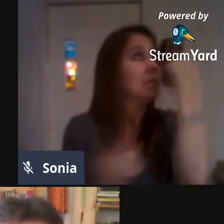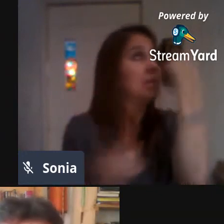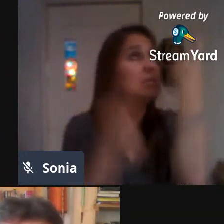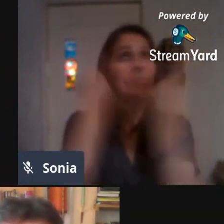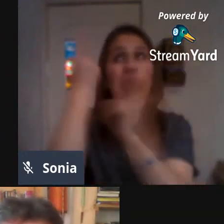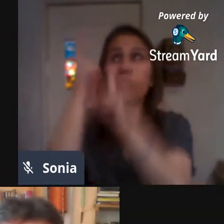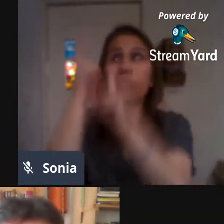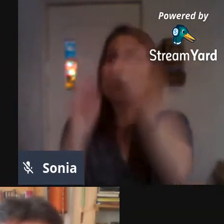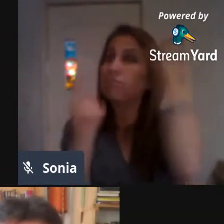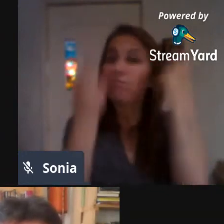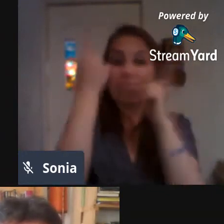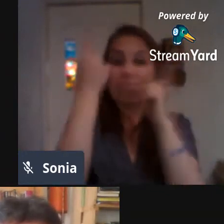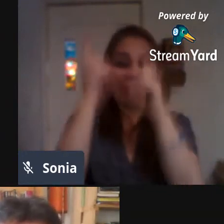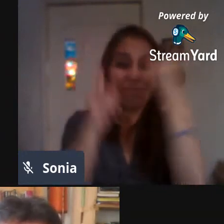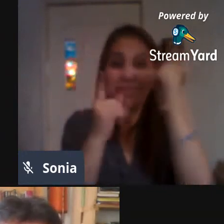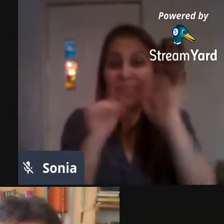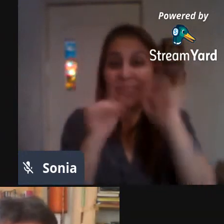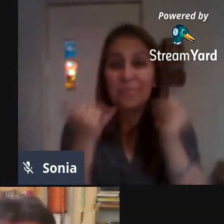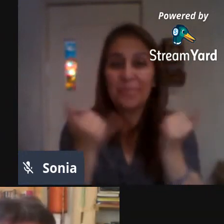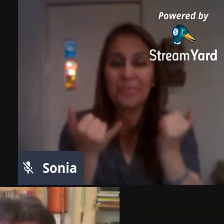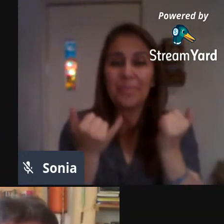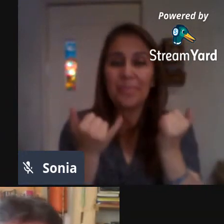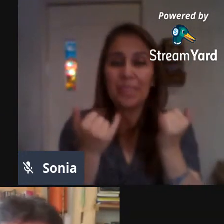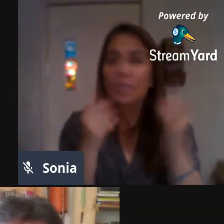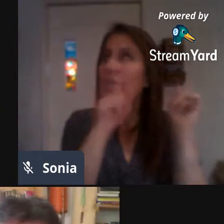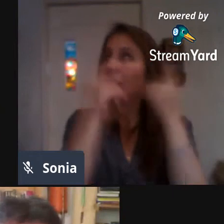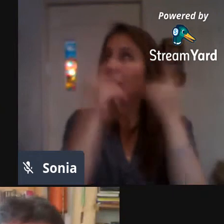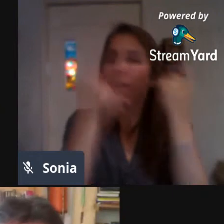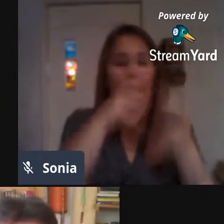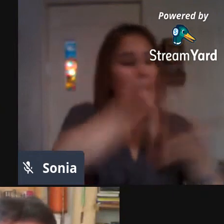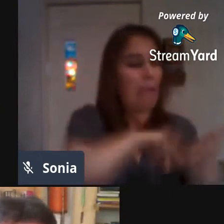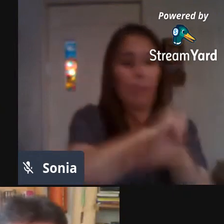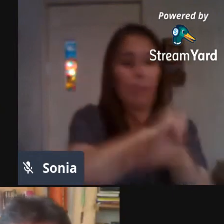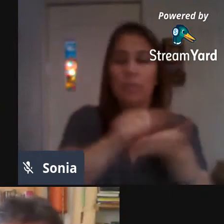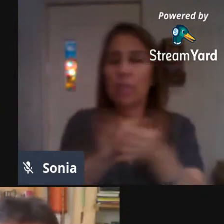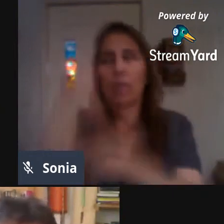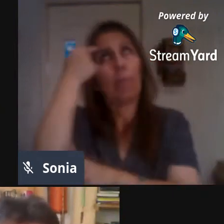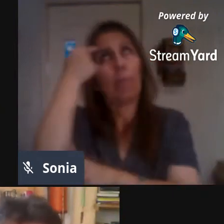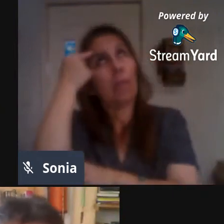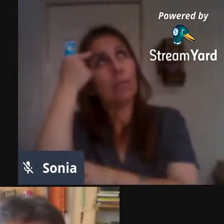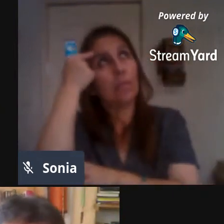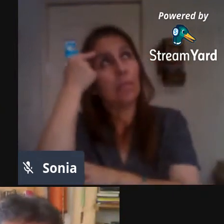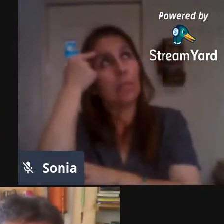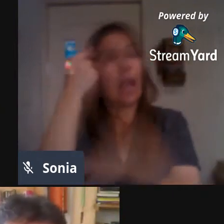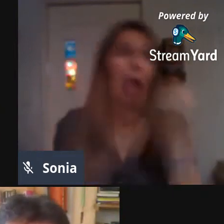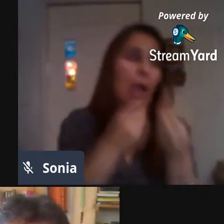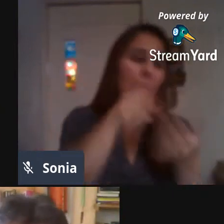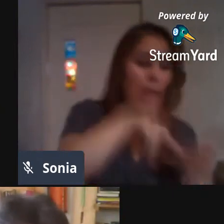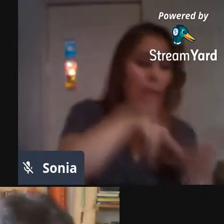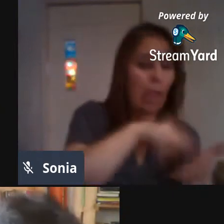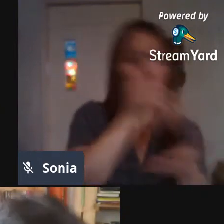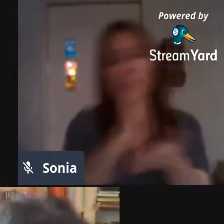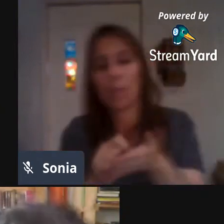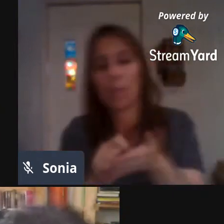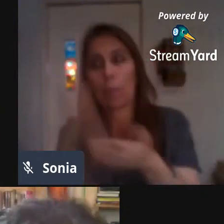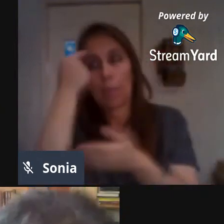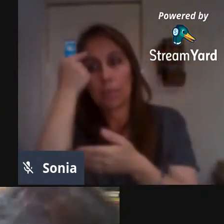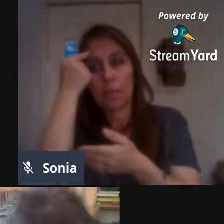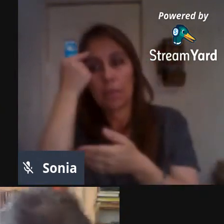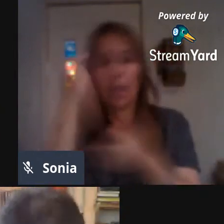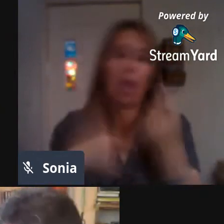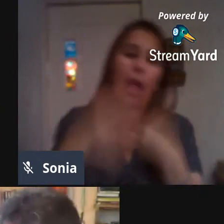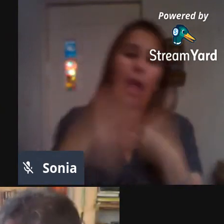más los leo escribo pienso dar vuelvo el d o escribo dejó entre líneas